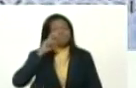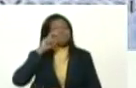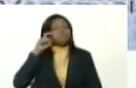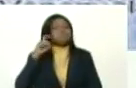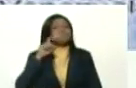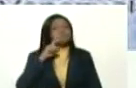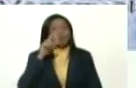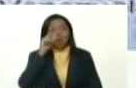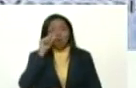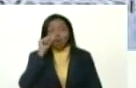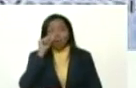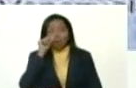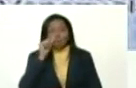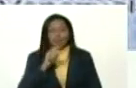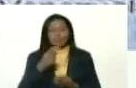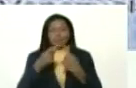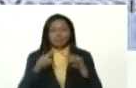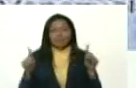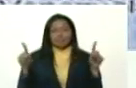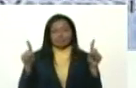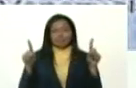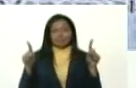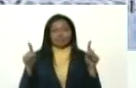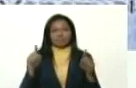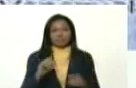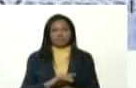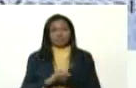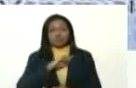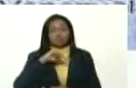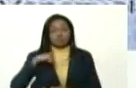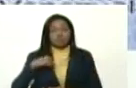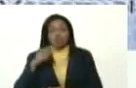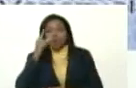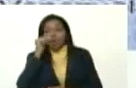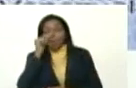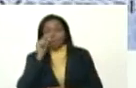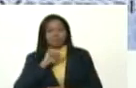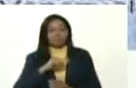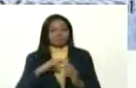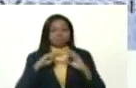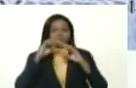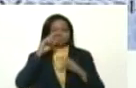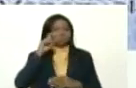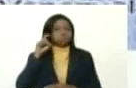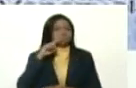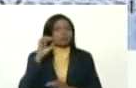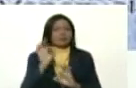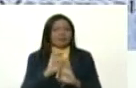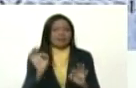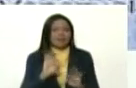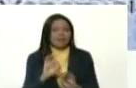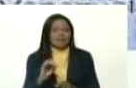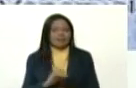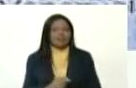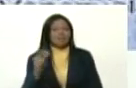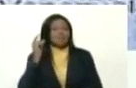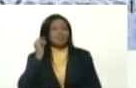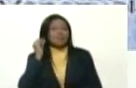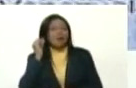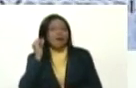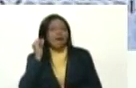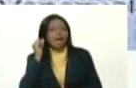Los hombres tenemos esa limitación, la mujer es la que da la vida. La mujer es un ser